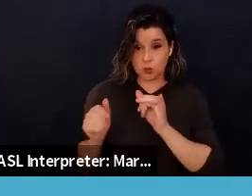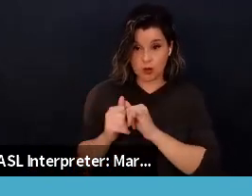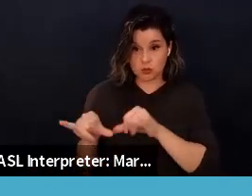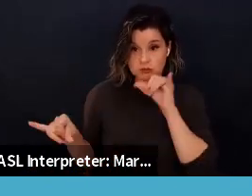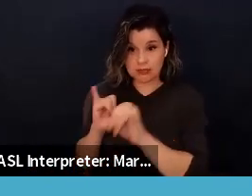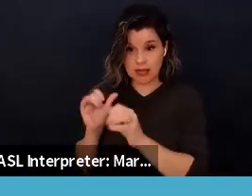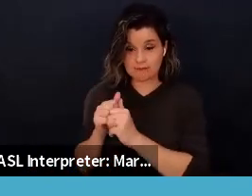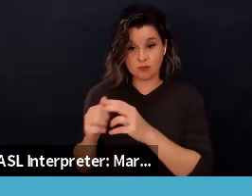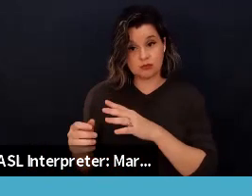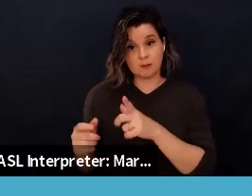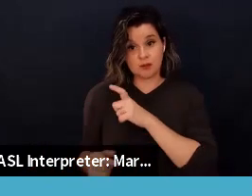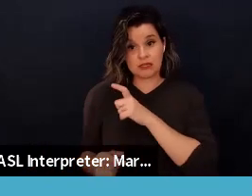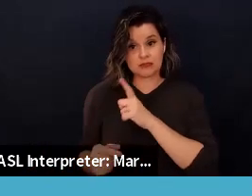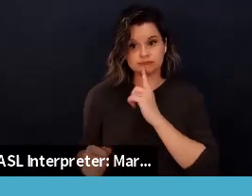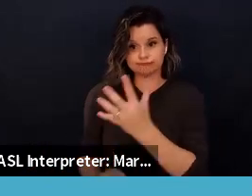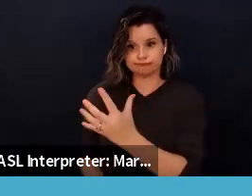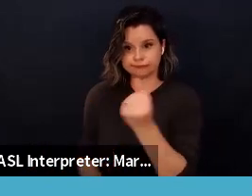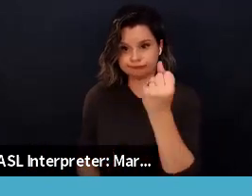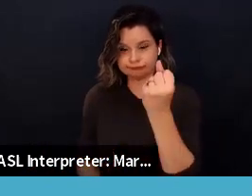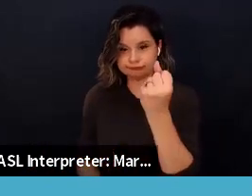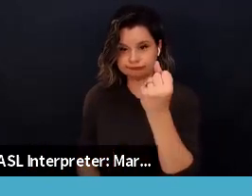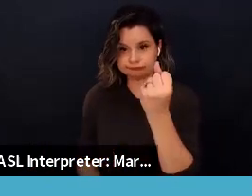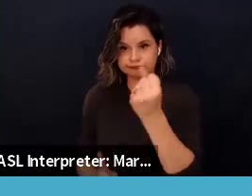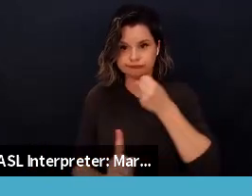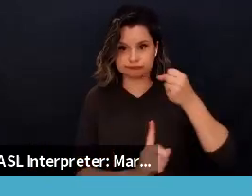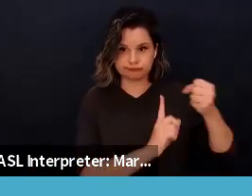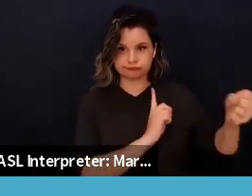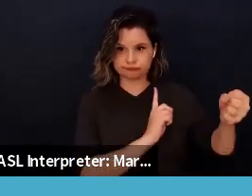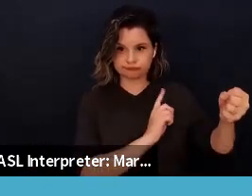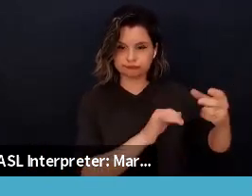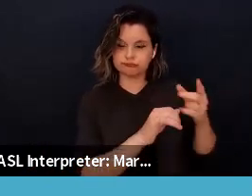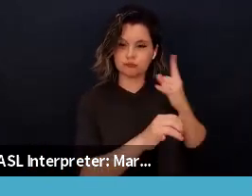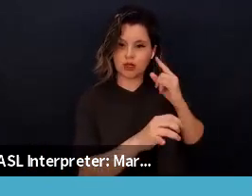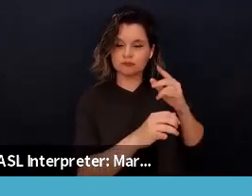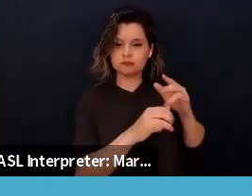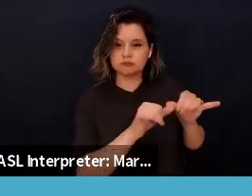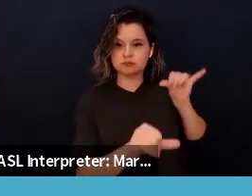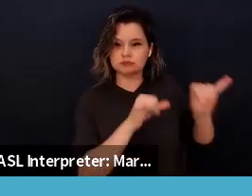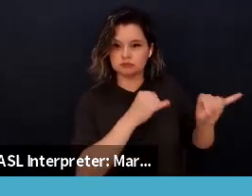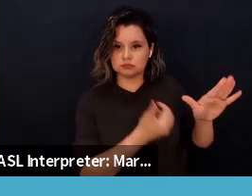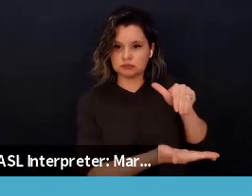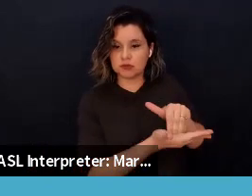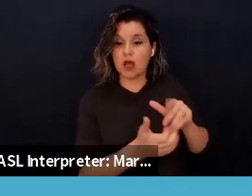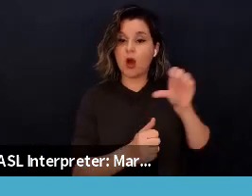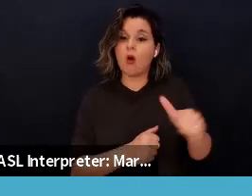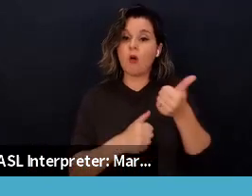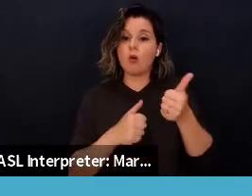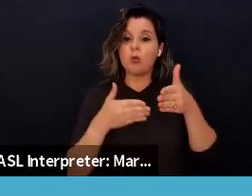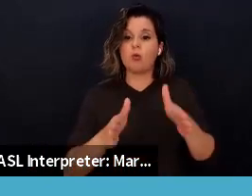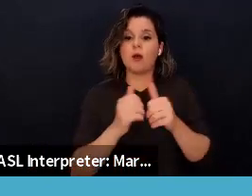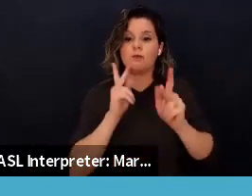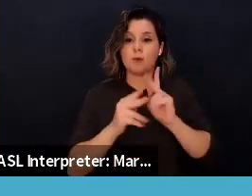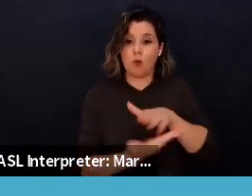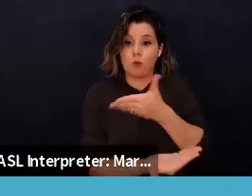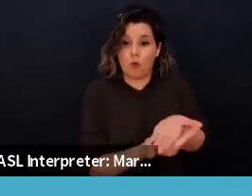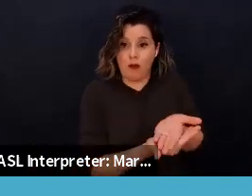la policía y pueden llevar a esta persona a un centro de detención. Otra manera que la gente llega a un